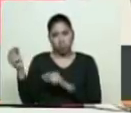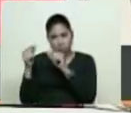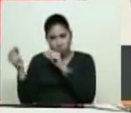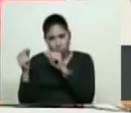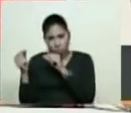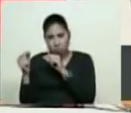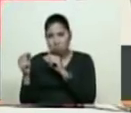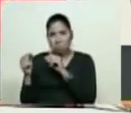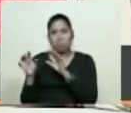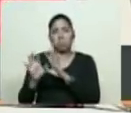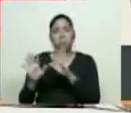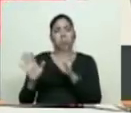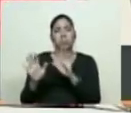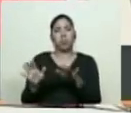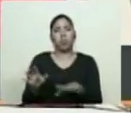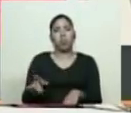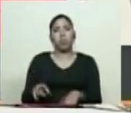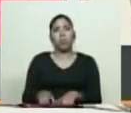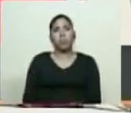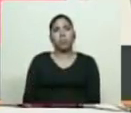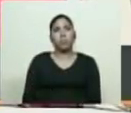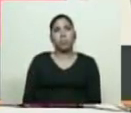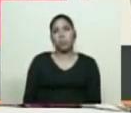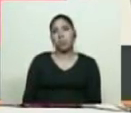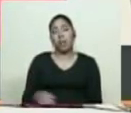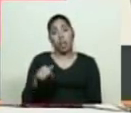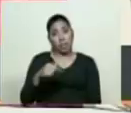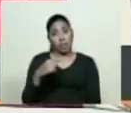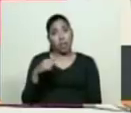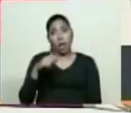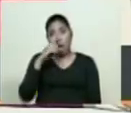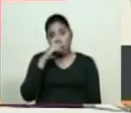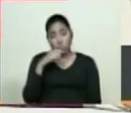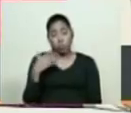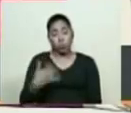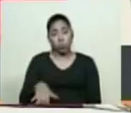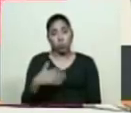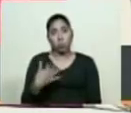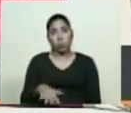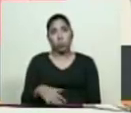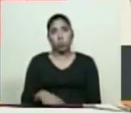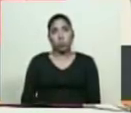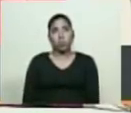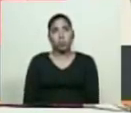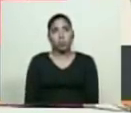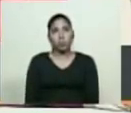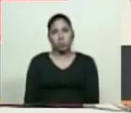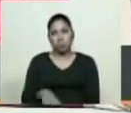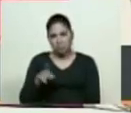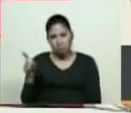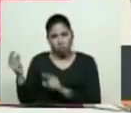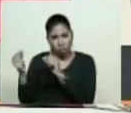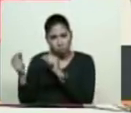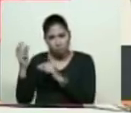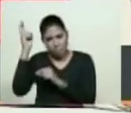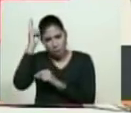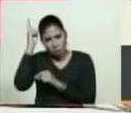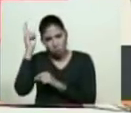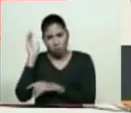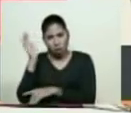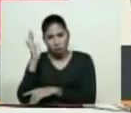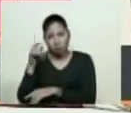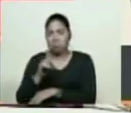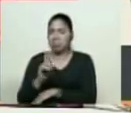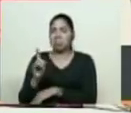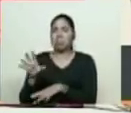Santos, no lo van a discutir. Más de 40 este año. Este año ya van más de 40. ¿Lo van a discutir? No. No lo van a